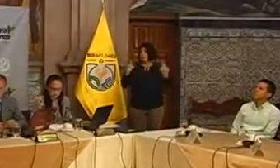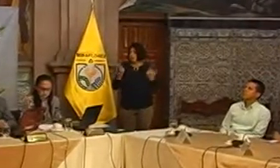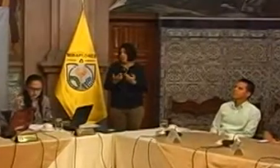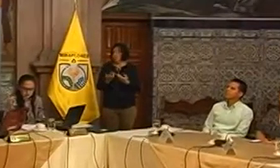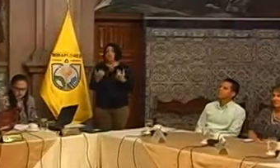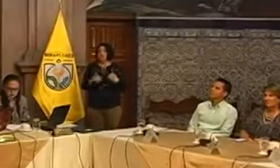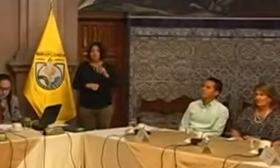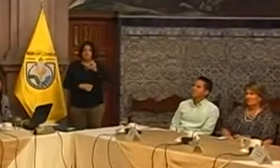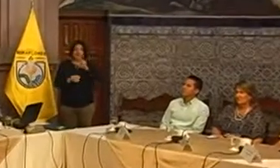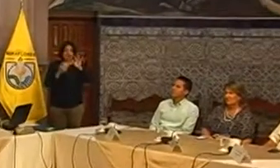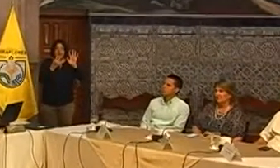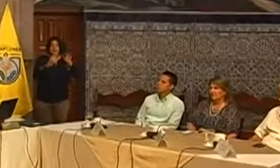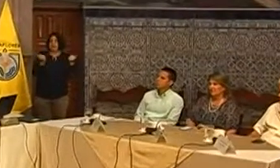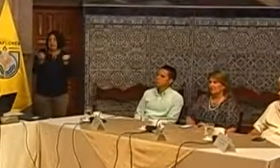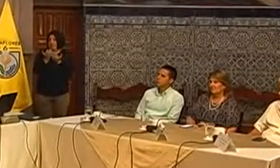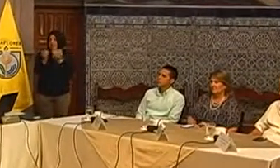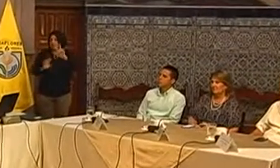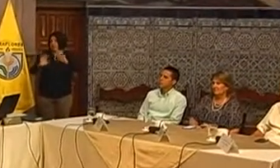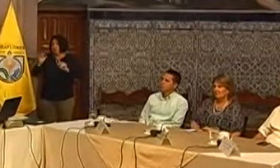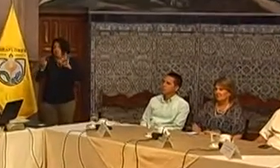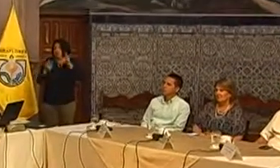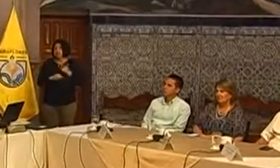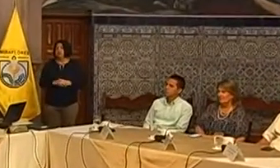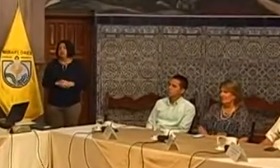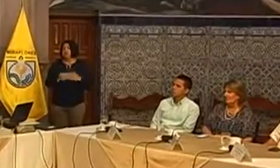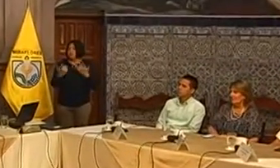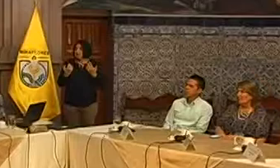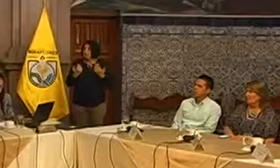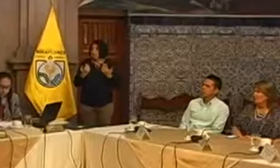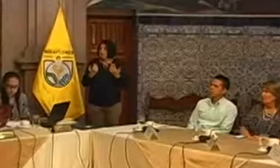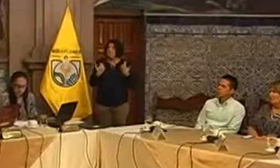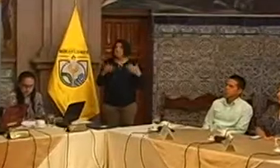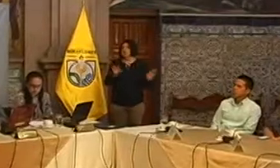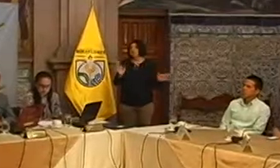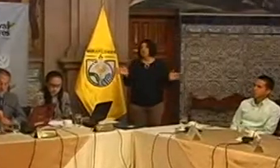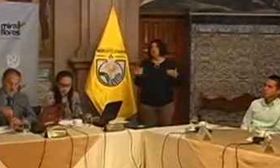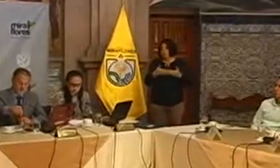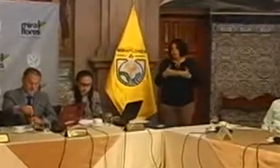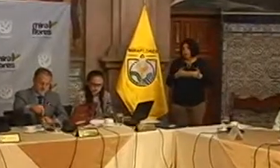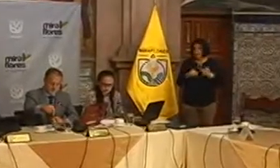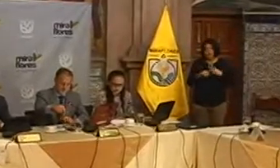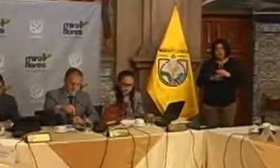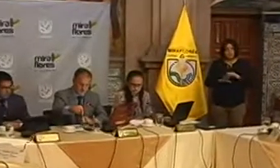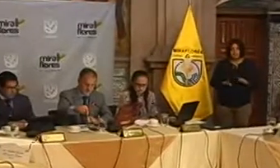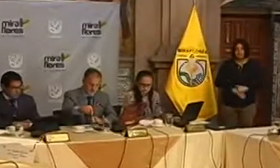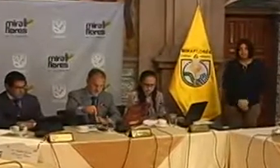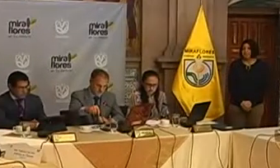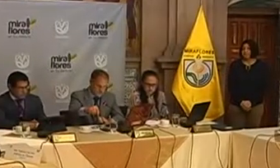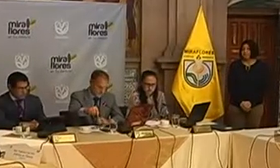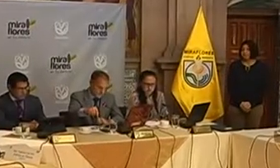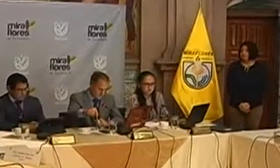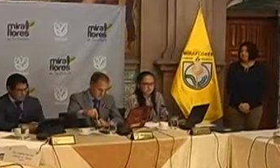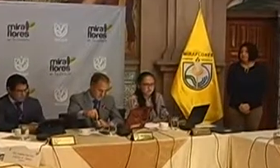del día 27 de abril del año 2017 y la vamos a dar por cerrada. Se levanta la sesión.